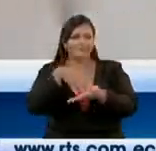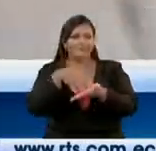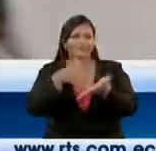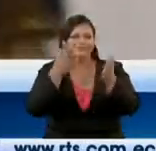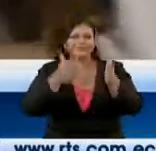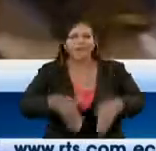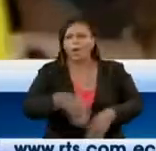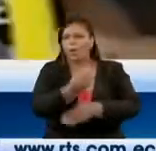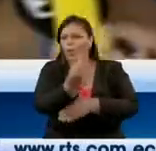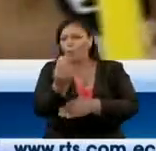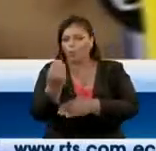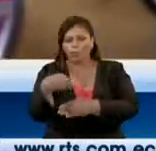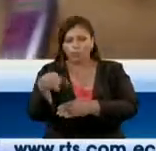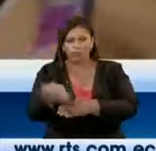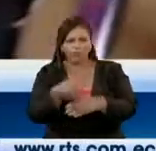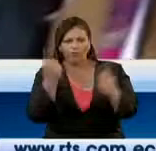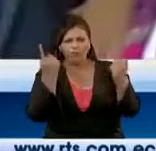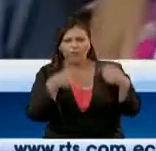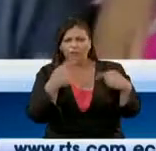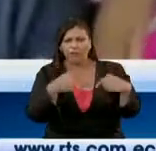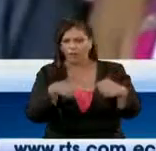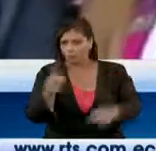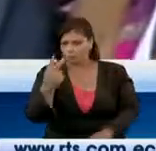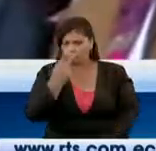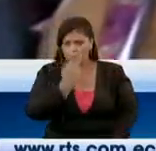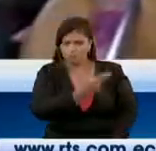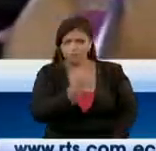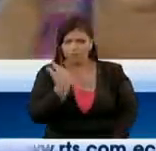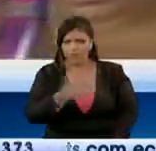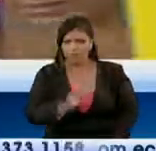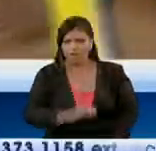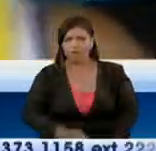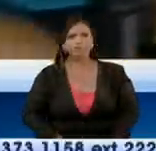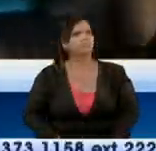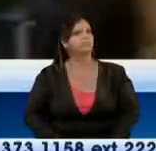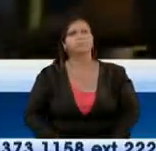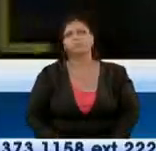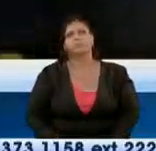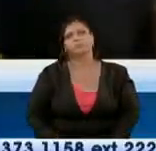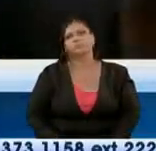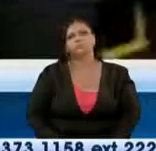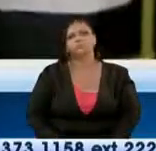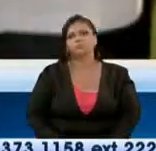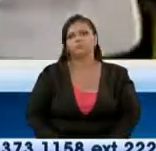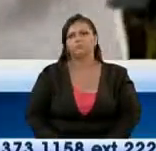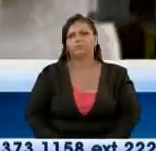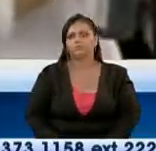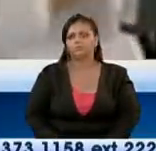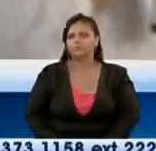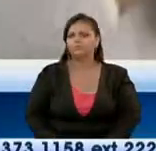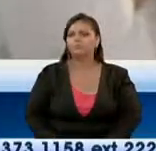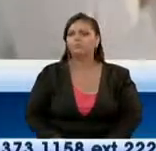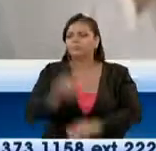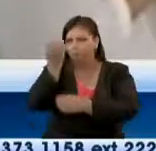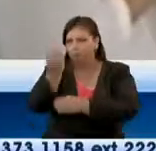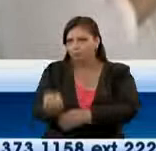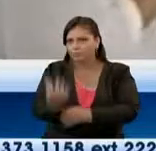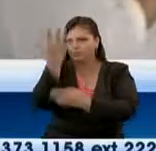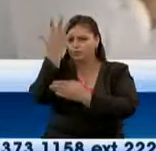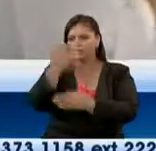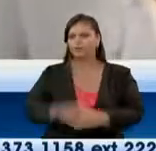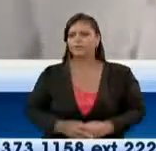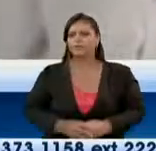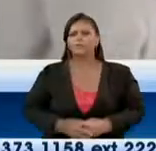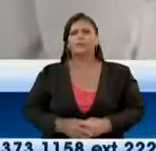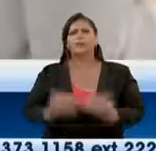es que muy poco cojo, ahorita por mi hija es que voy... No viaja mucho en Metrovía. ¿Cómo está, caballero? Buenos días. Sí, hablando un poco acerca del tema de la inseguridad aquí